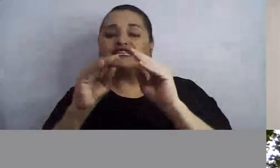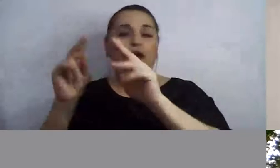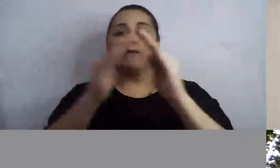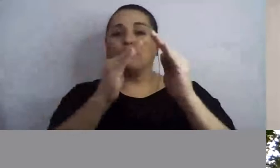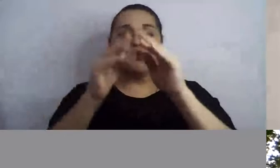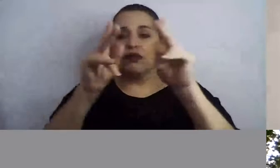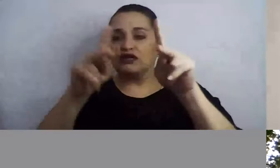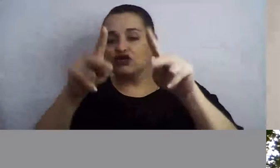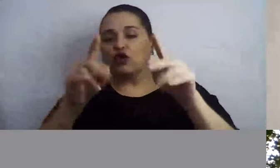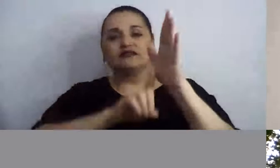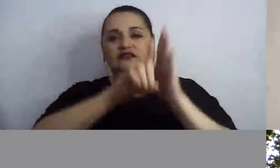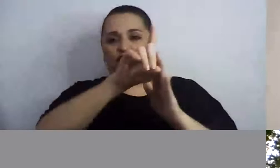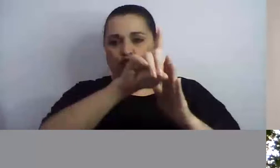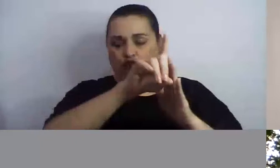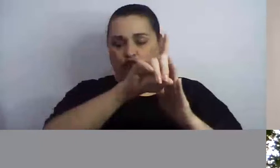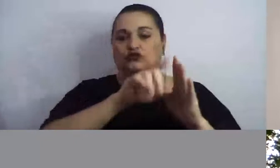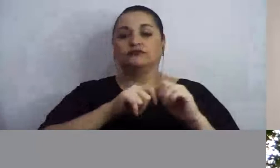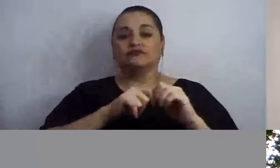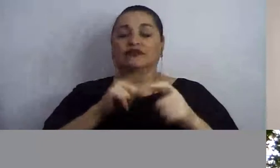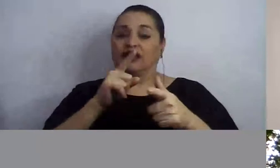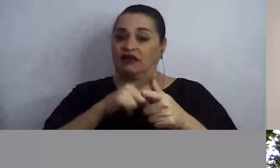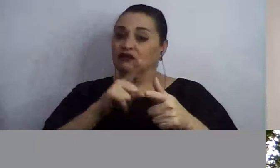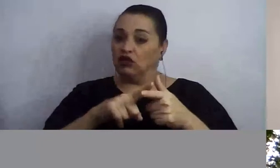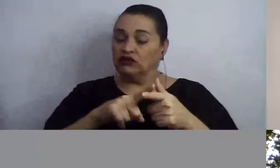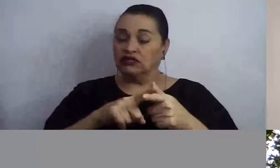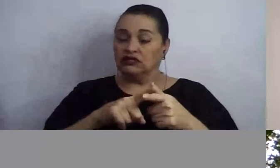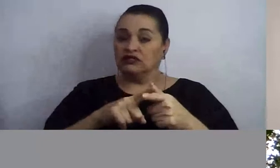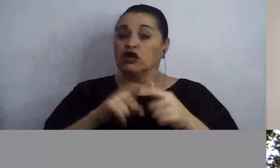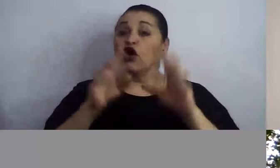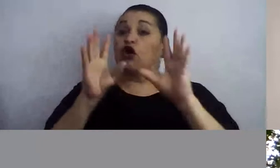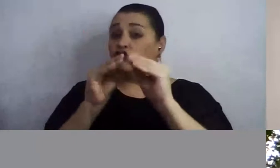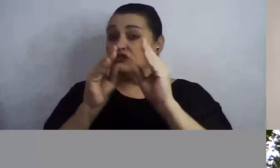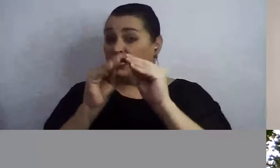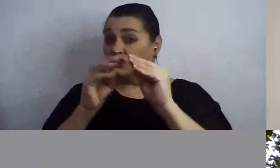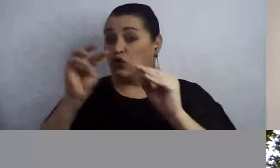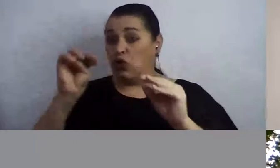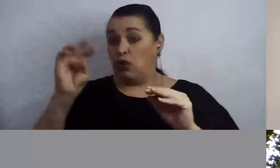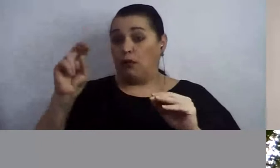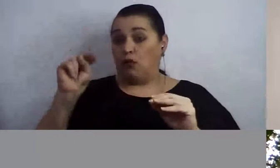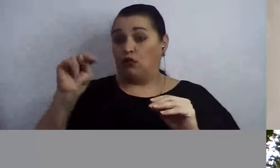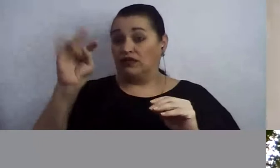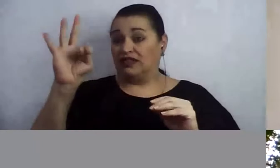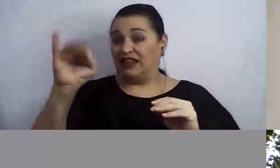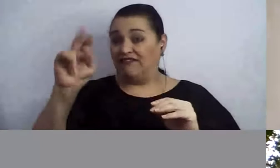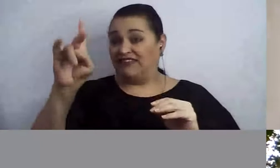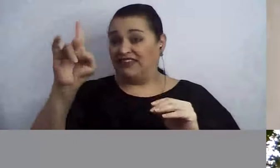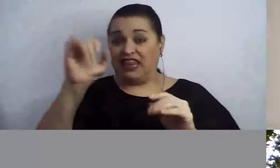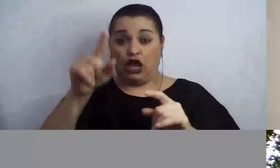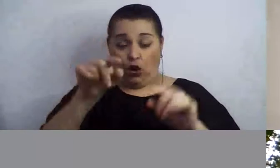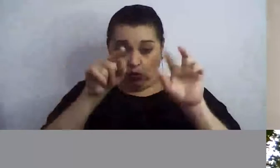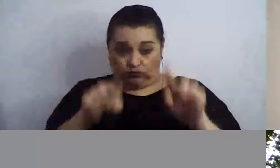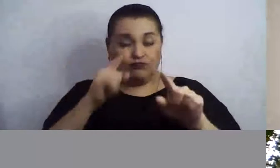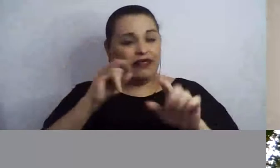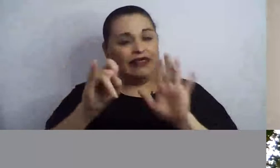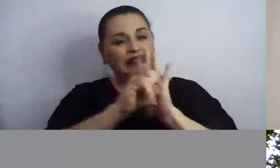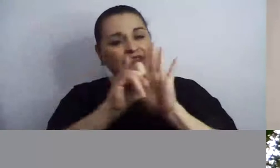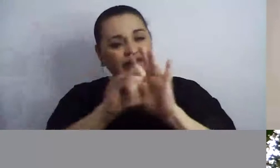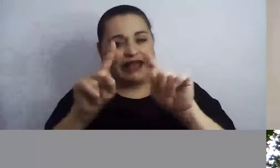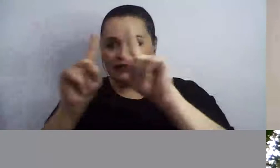Desarrollo entonces el consenso Montevideo como tal nos permite identificar claramente a las